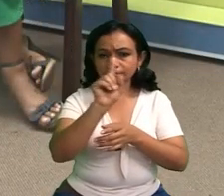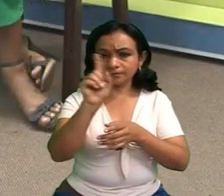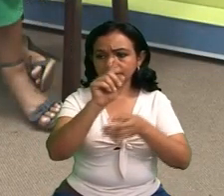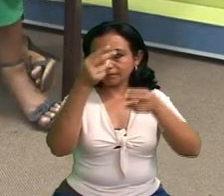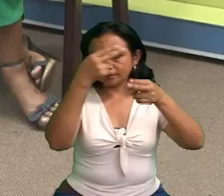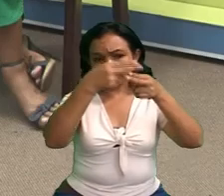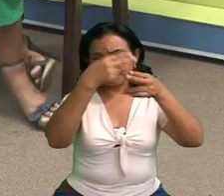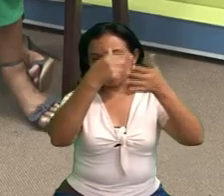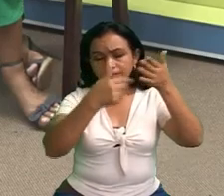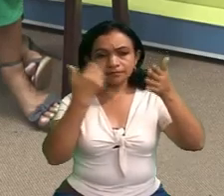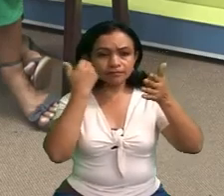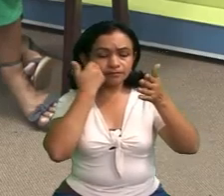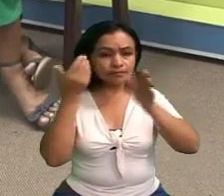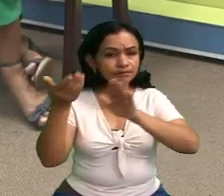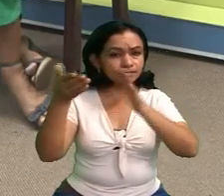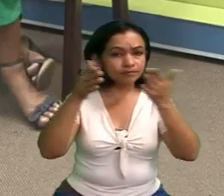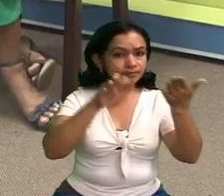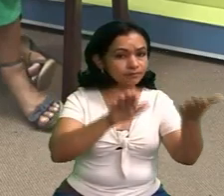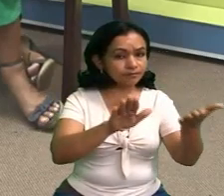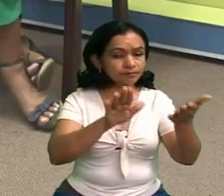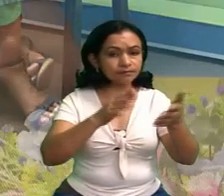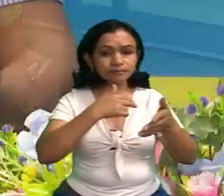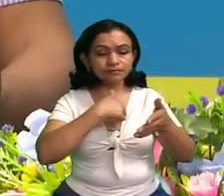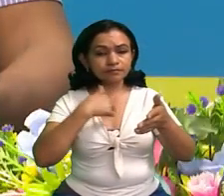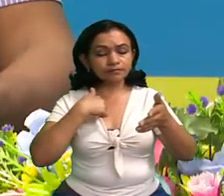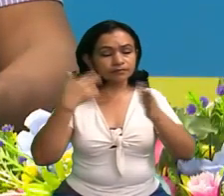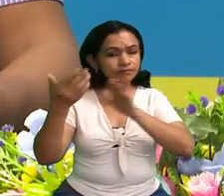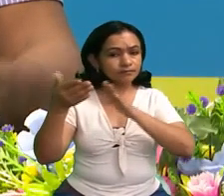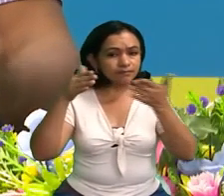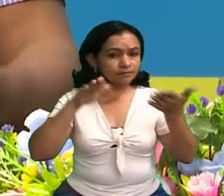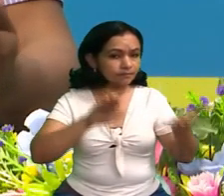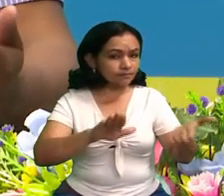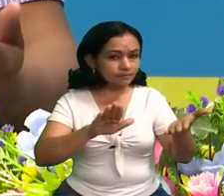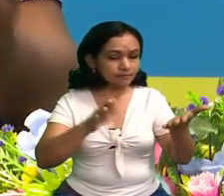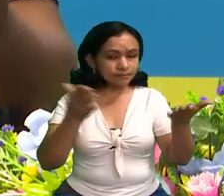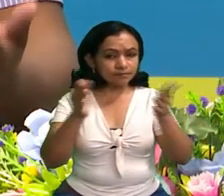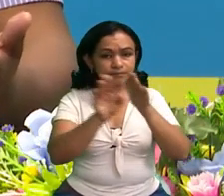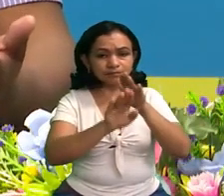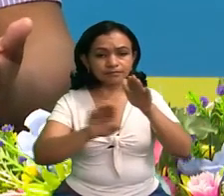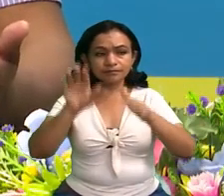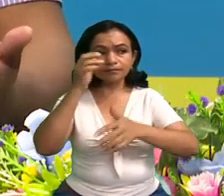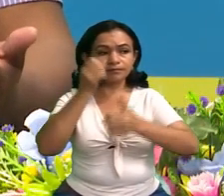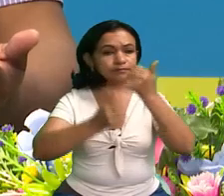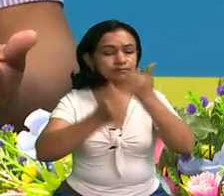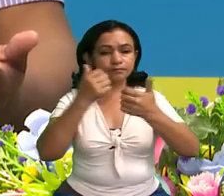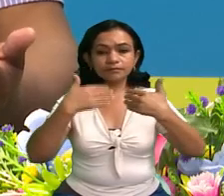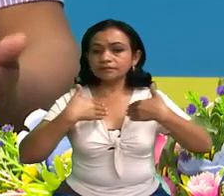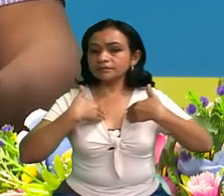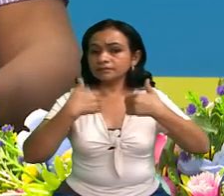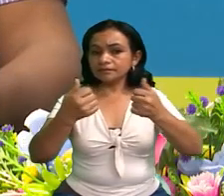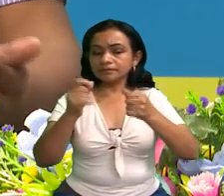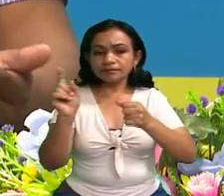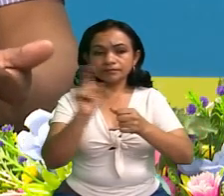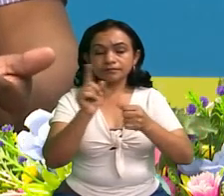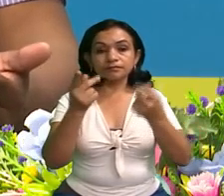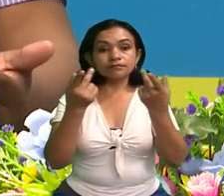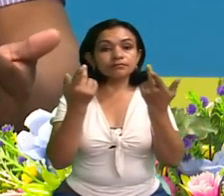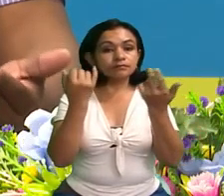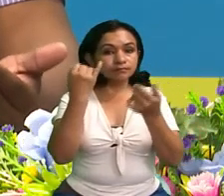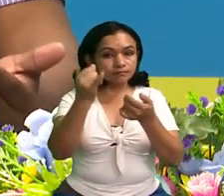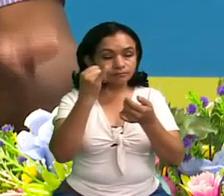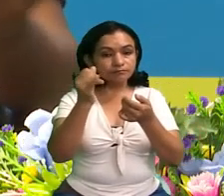enfermedad mortal, lo que nos vaya a ocasionar la muerte o mayores consecuencias, ¿verdad?, en la salud, pero sí es